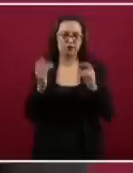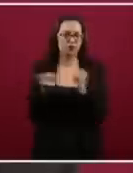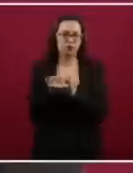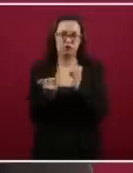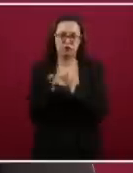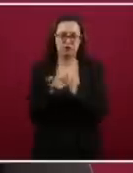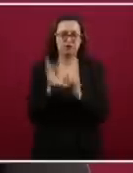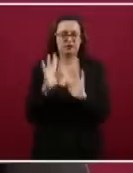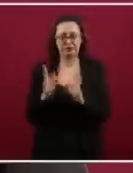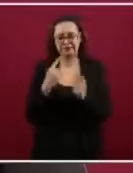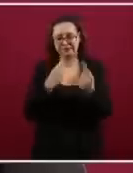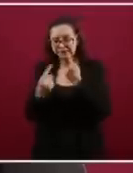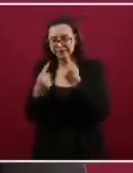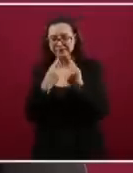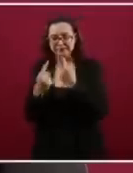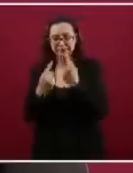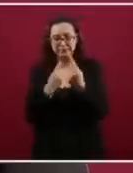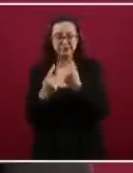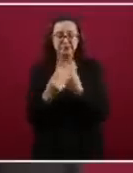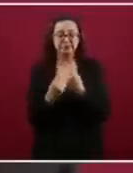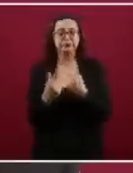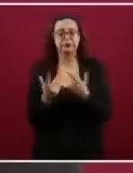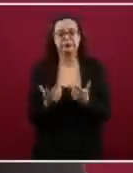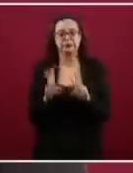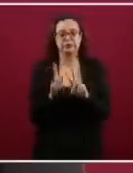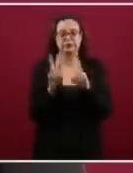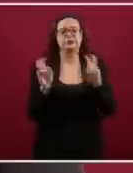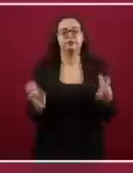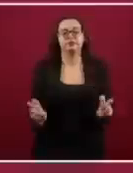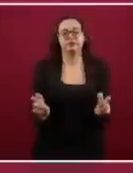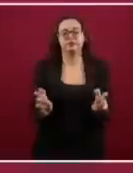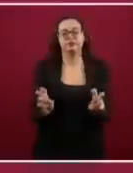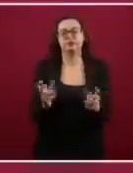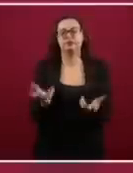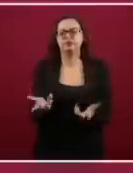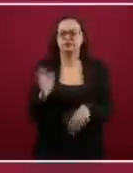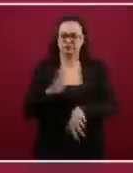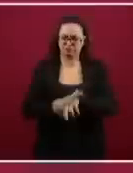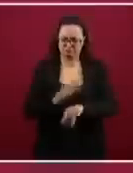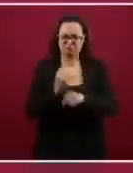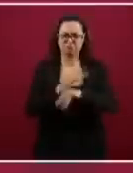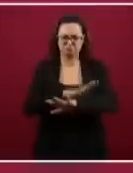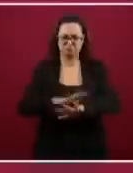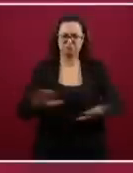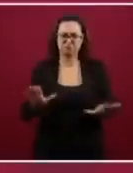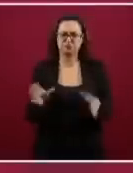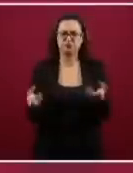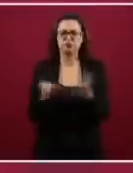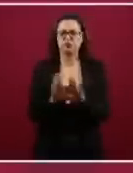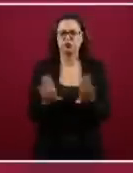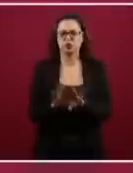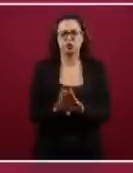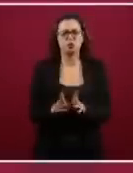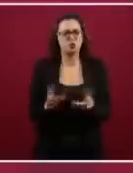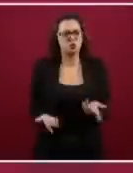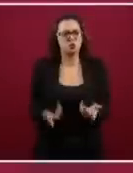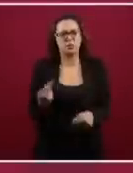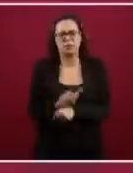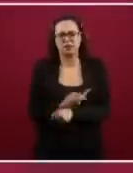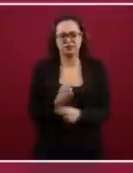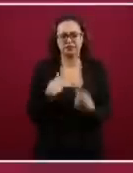Se está viendo también este tema, y que nos informen de cómo vamos